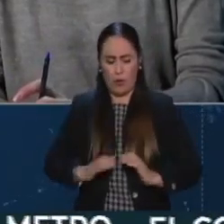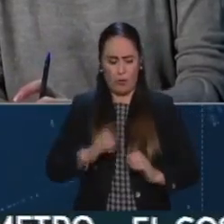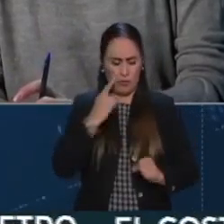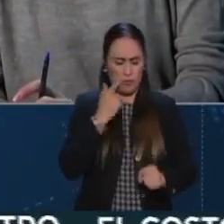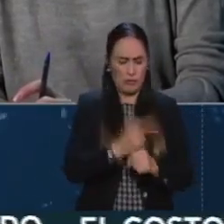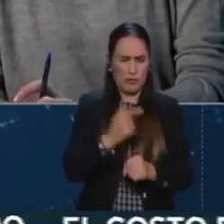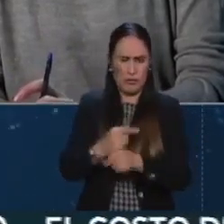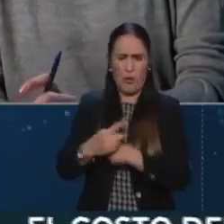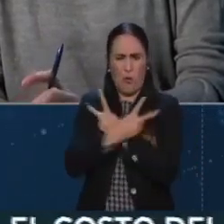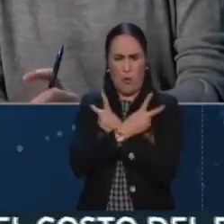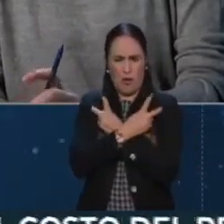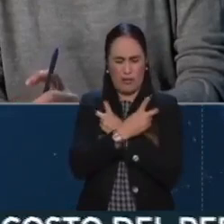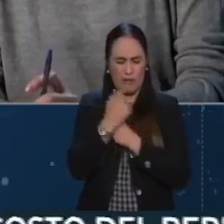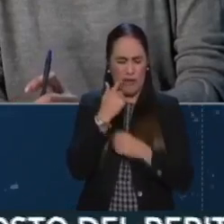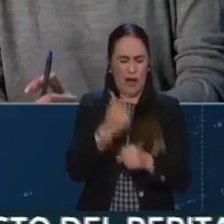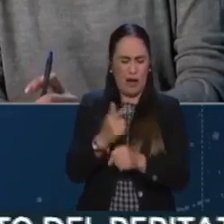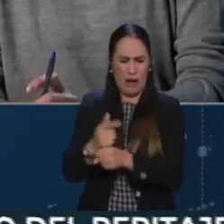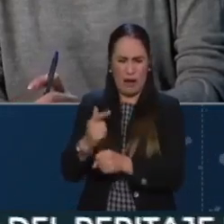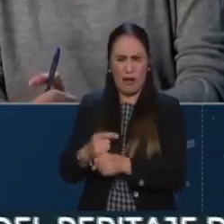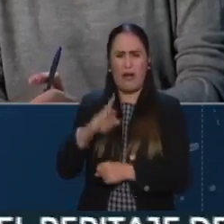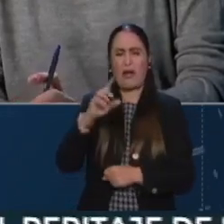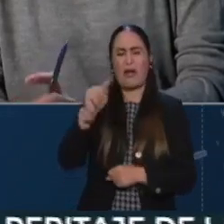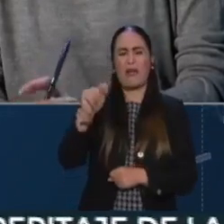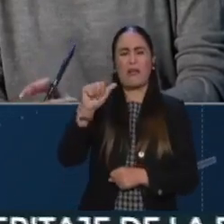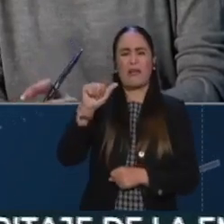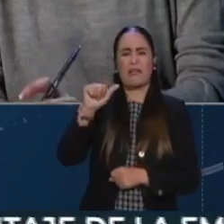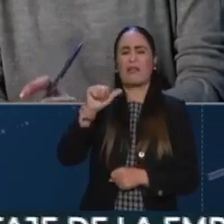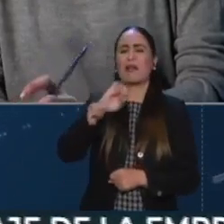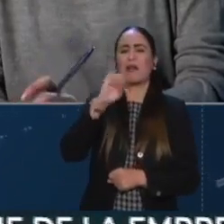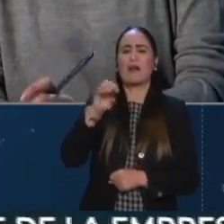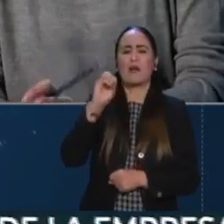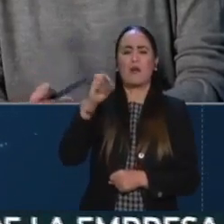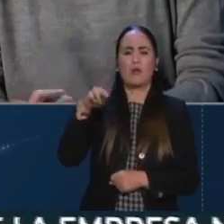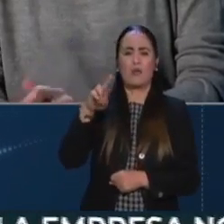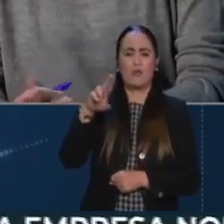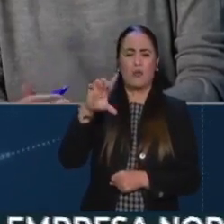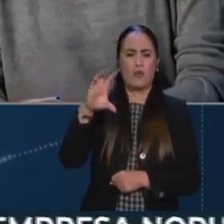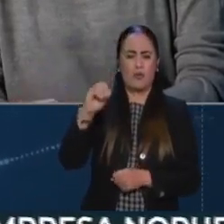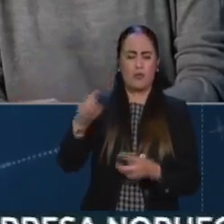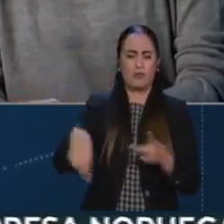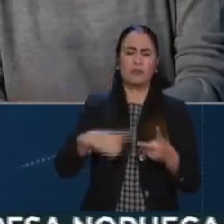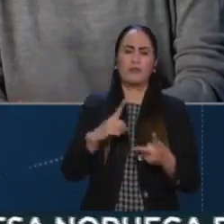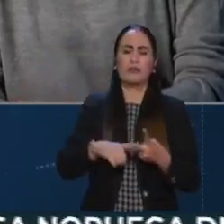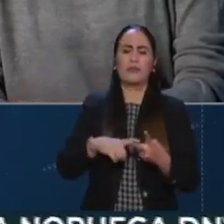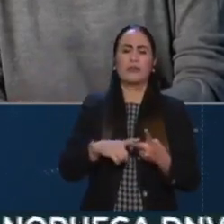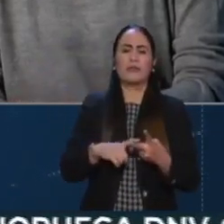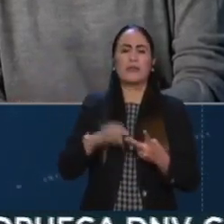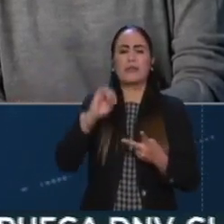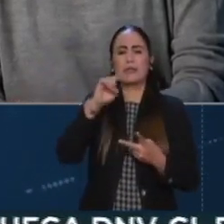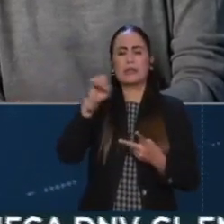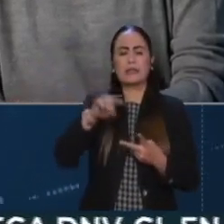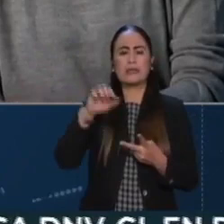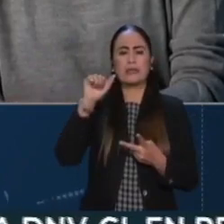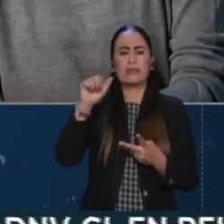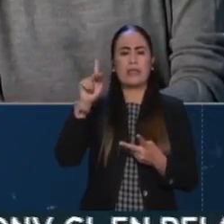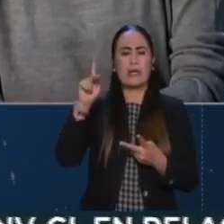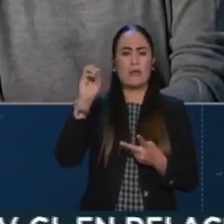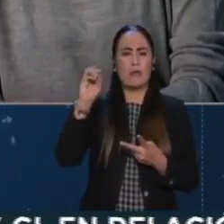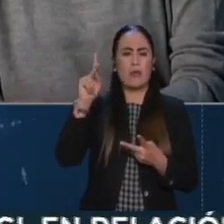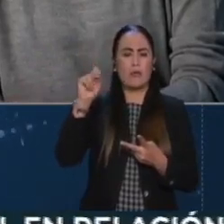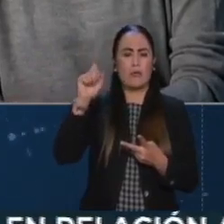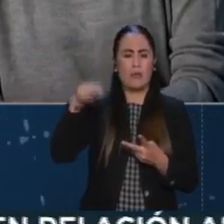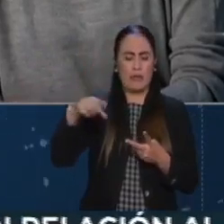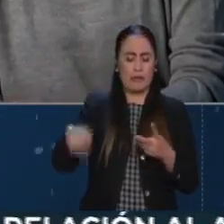exhumados. Tlajomulco de Zúñiga, El Salto, Jalisco, que también pertenece a la zona metropolitana, y Zapopan, Jalisco, 3 de los